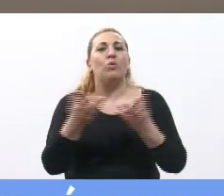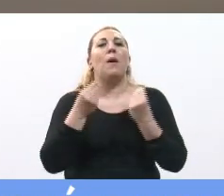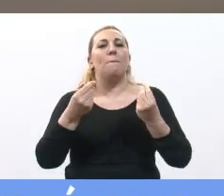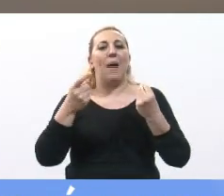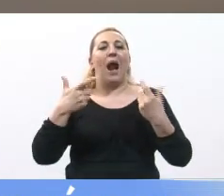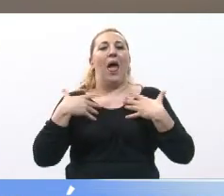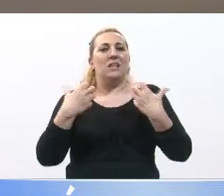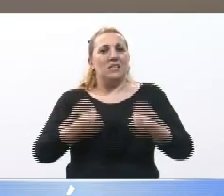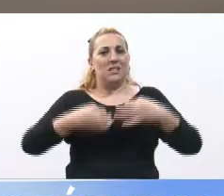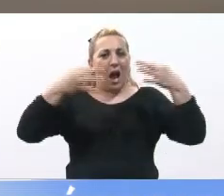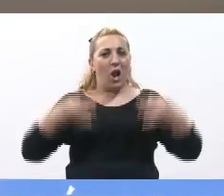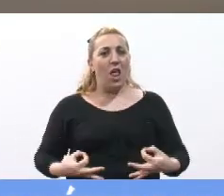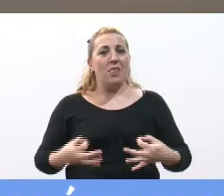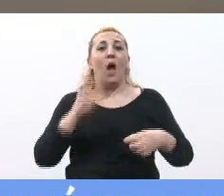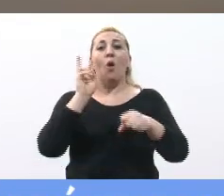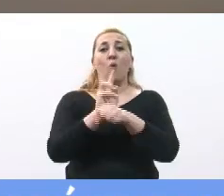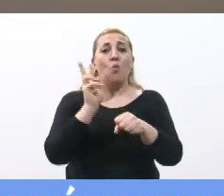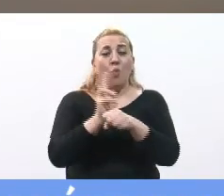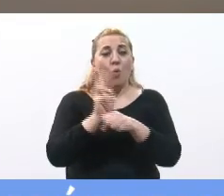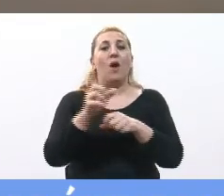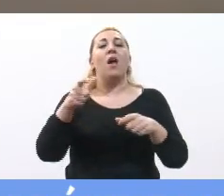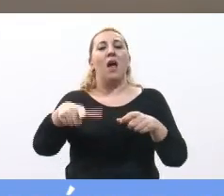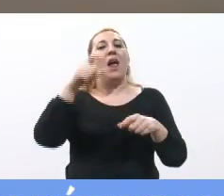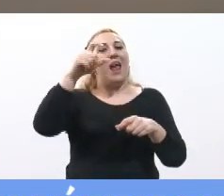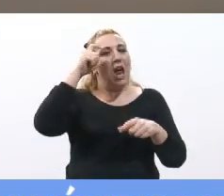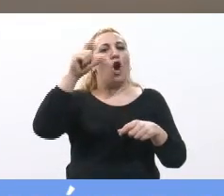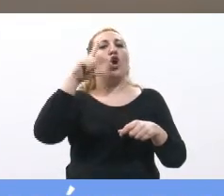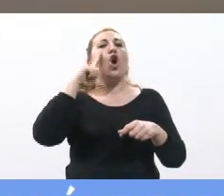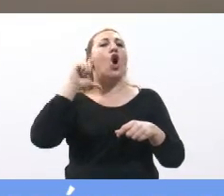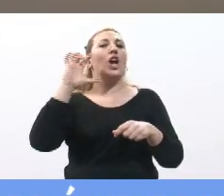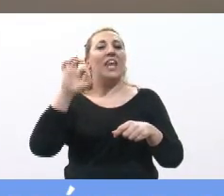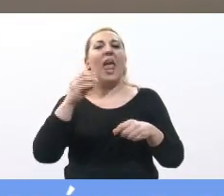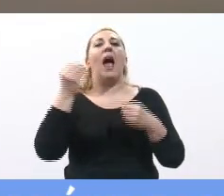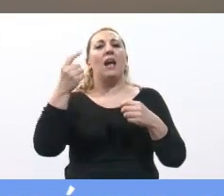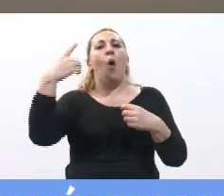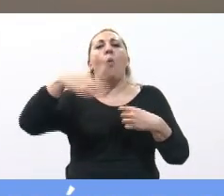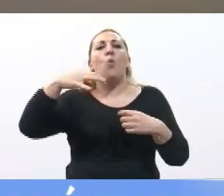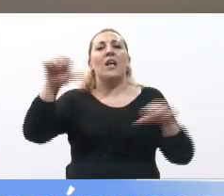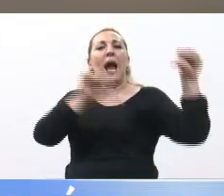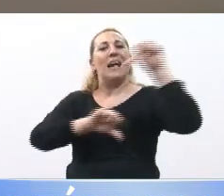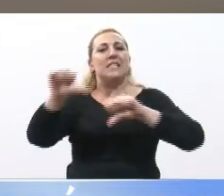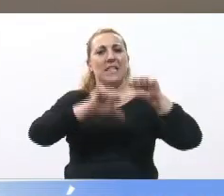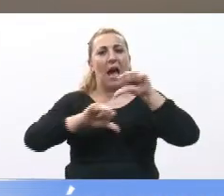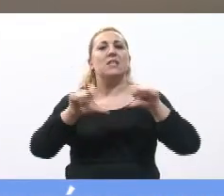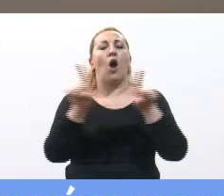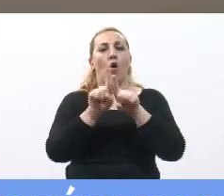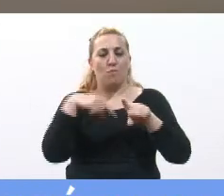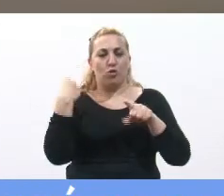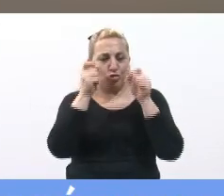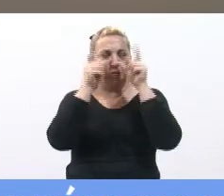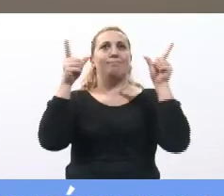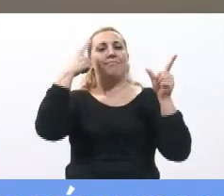La ecología es la única ciencia que llama a que tomemos conciencia. En mi partido, la Unión